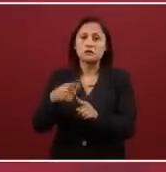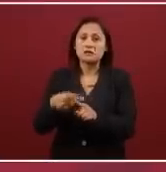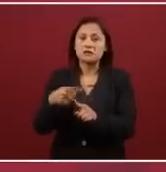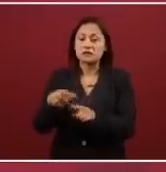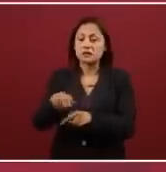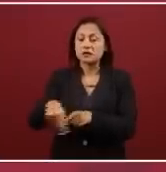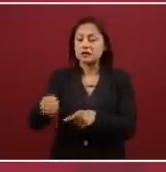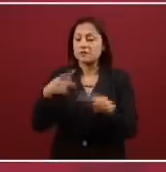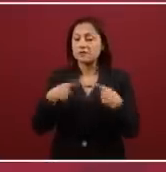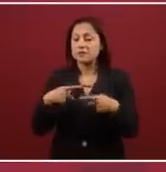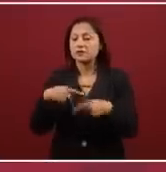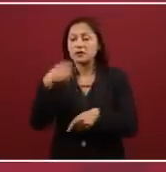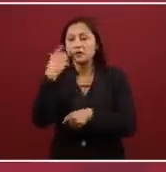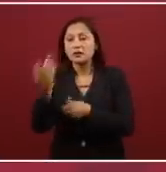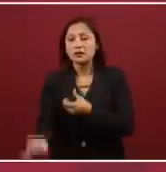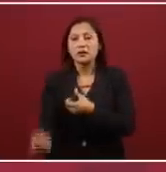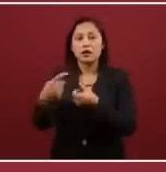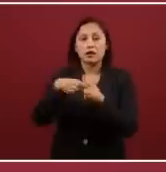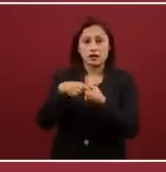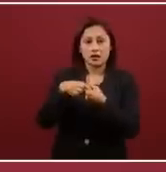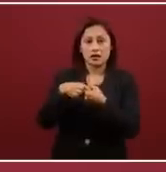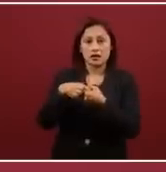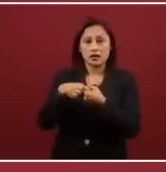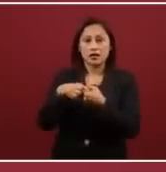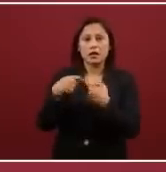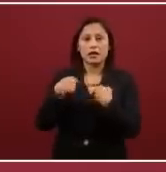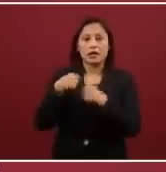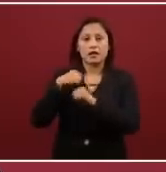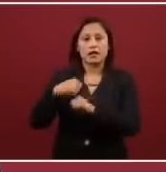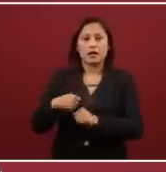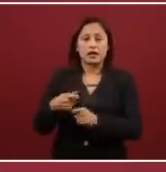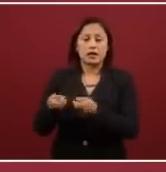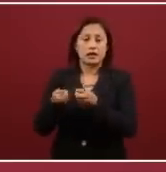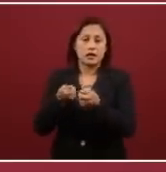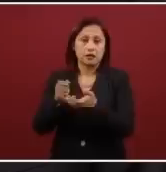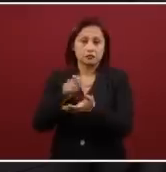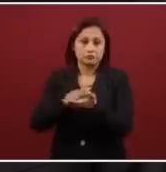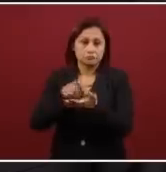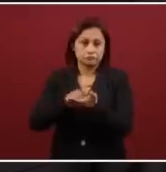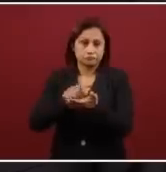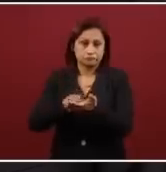parte del Seguro Popular, son 10,000.